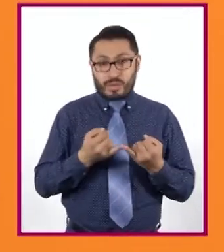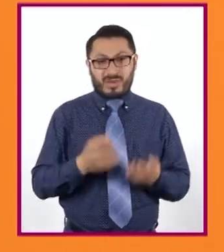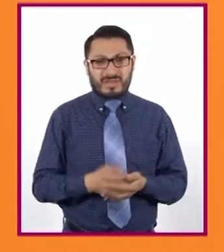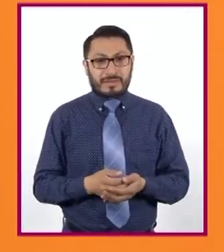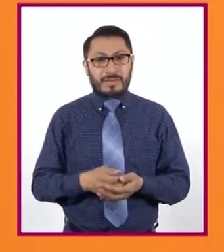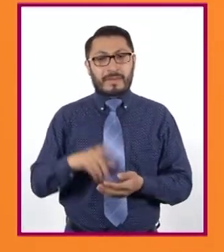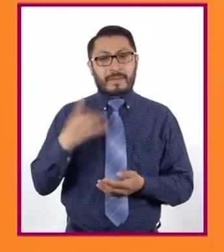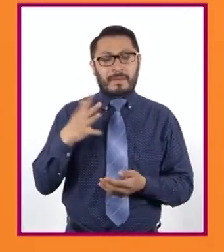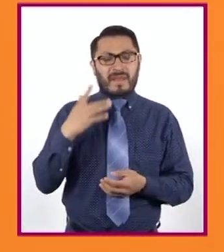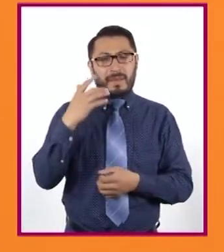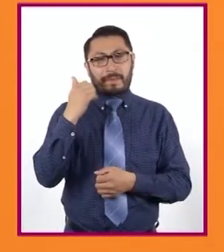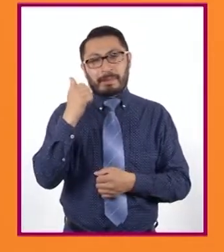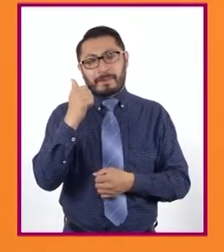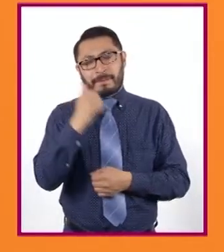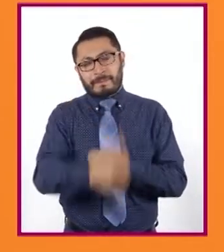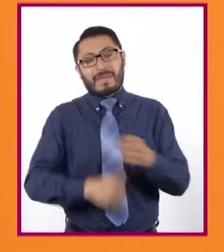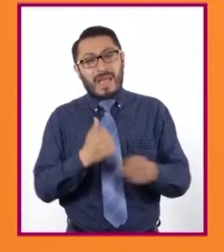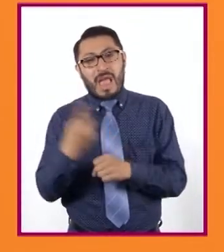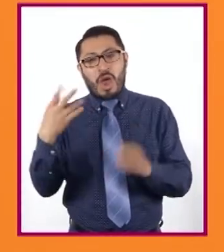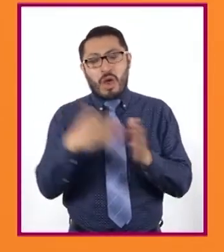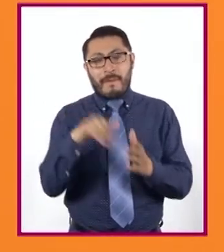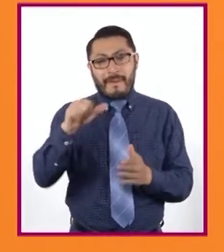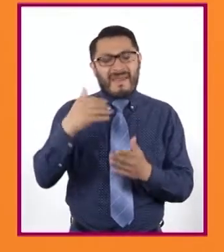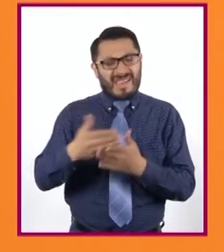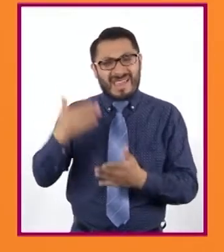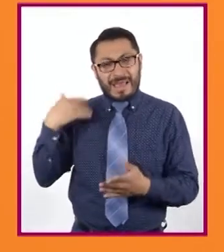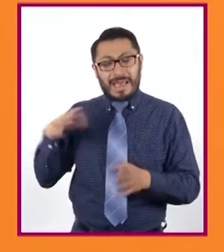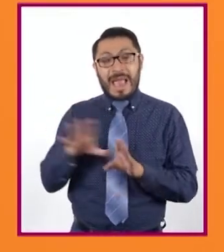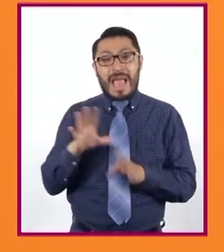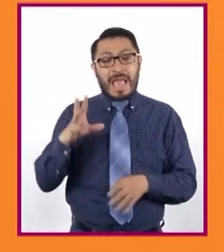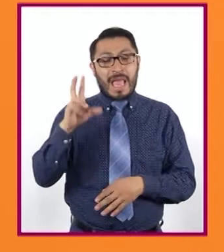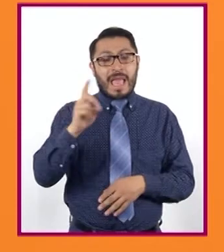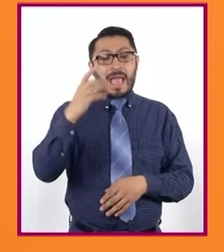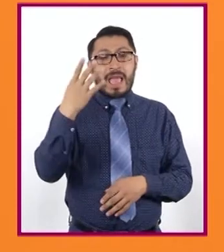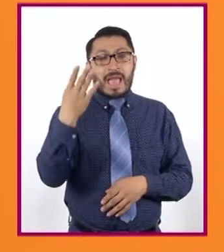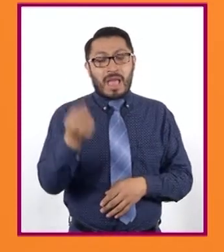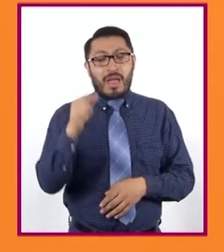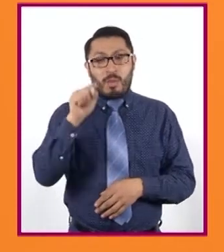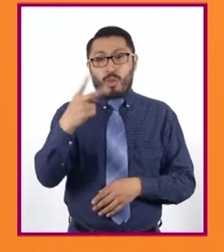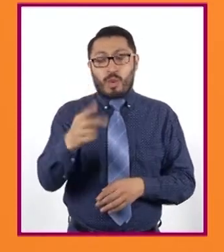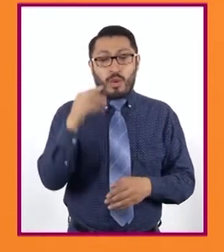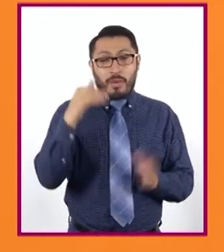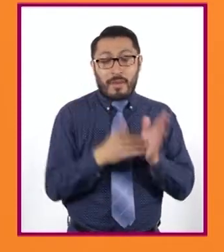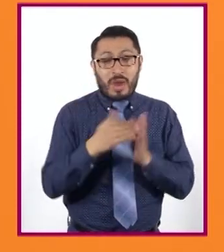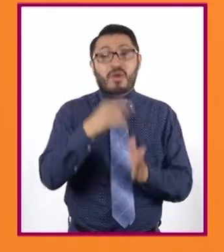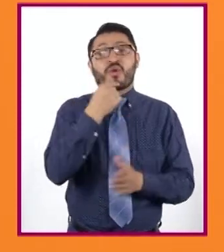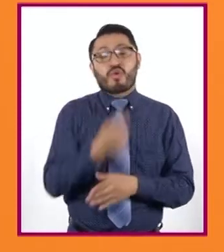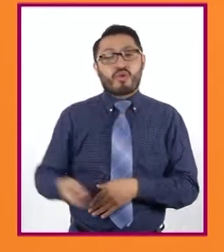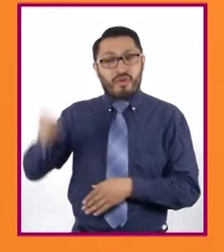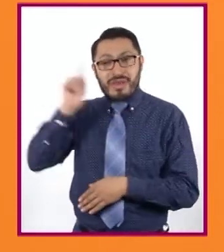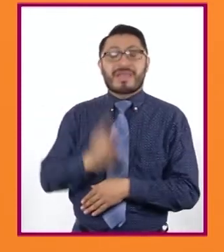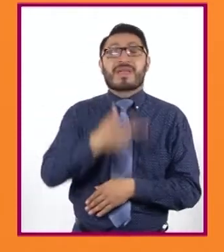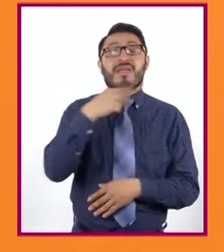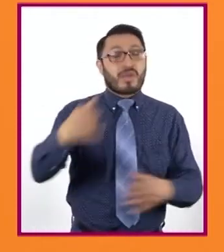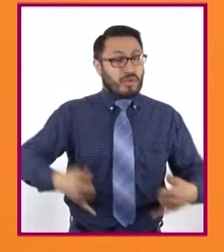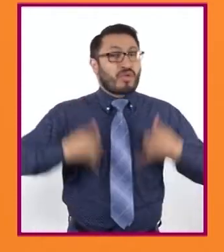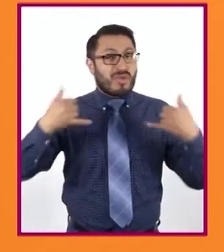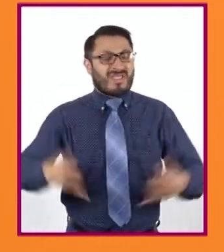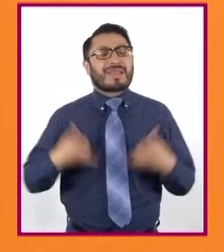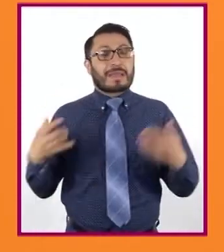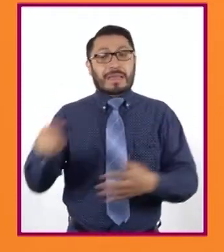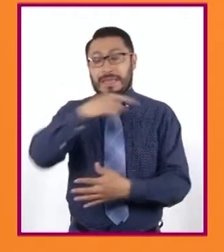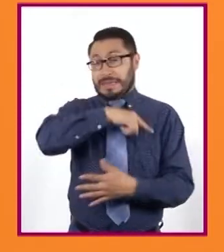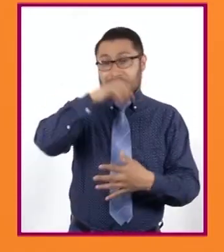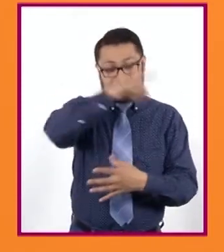año 2016 se contabilizaron 39.2 millones de niñas, niños y adolescentes. De